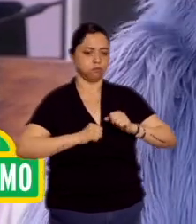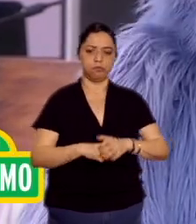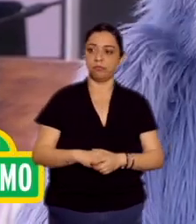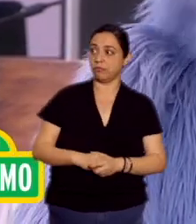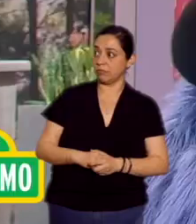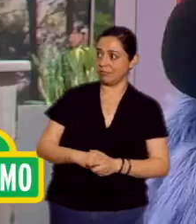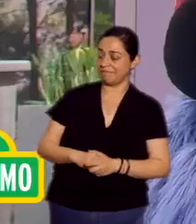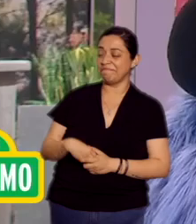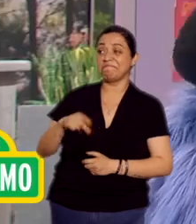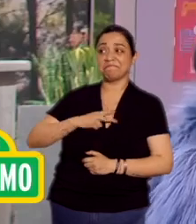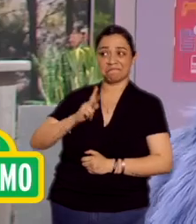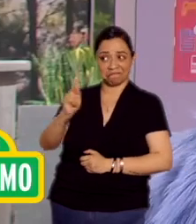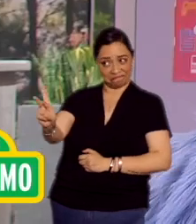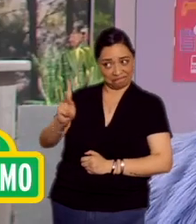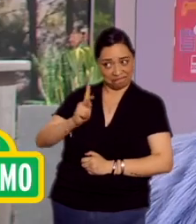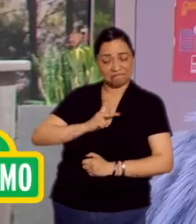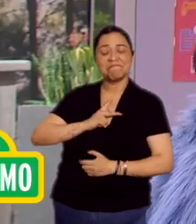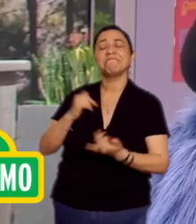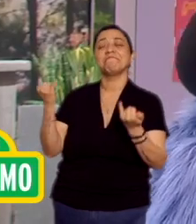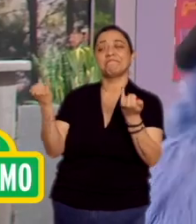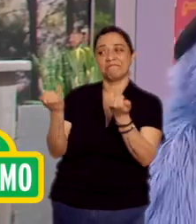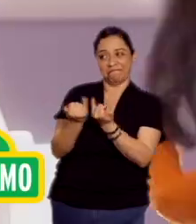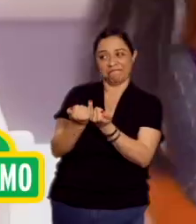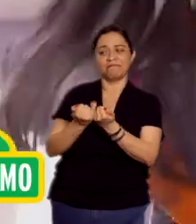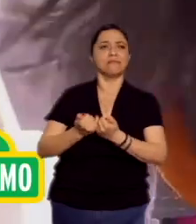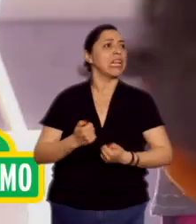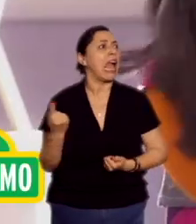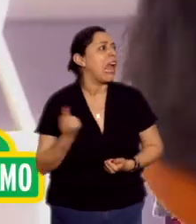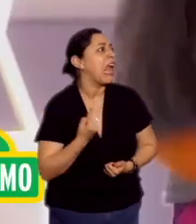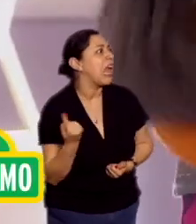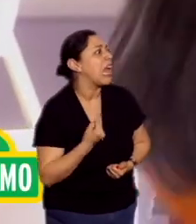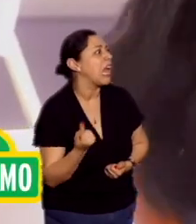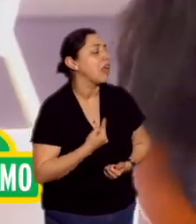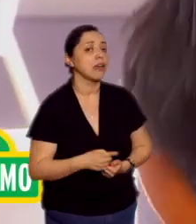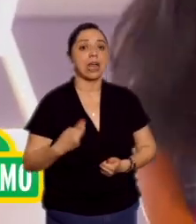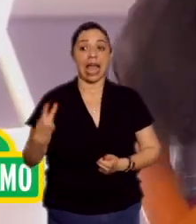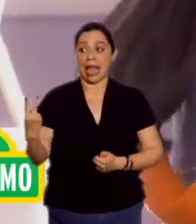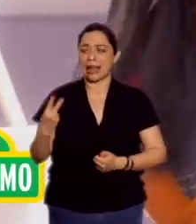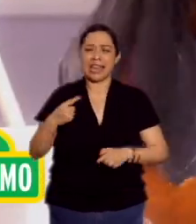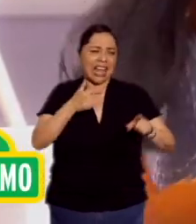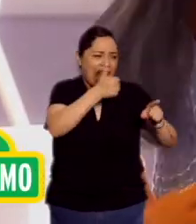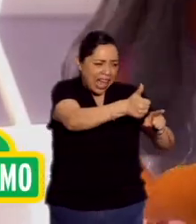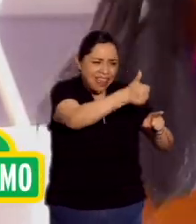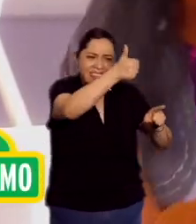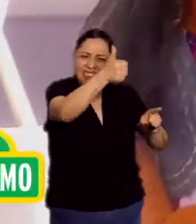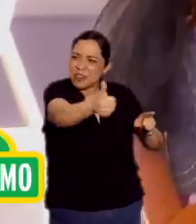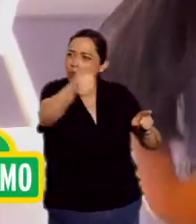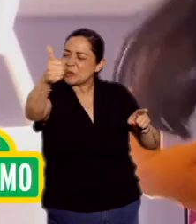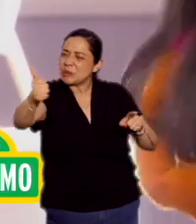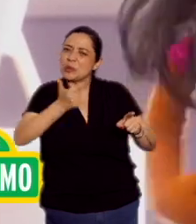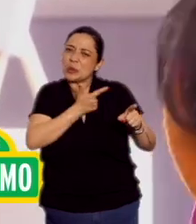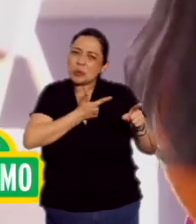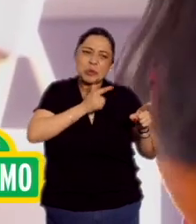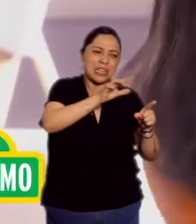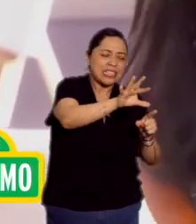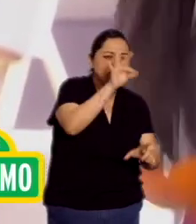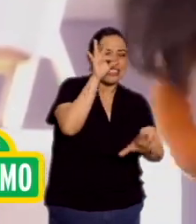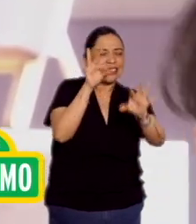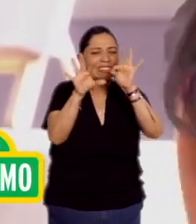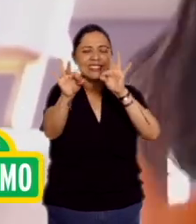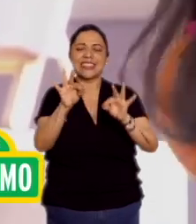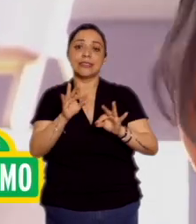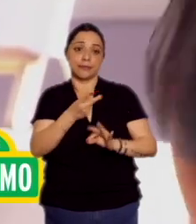Yo pienso igual, Gina. ¿Pero qué? A las dos nos gusta algo de cada una, chicos. Mientras